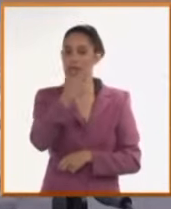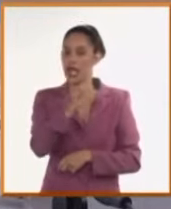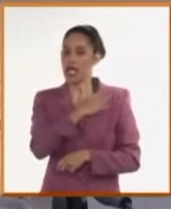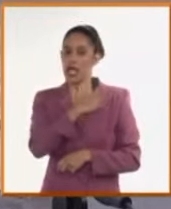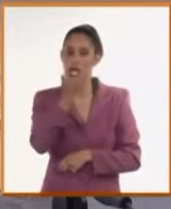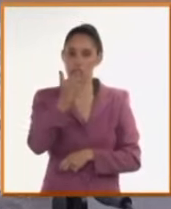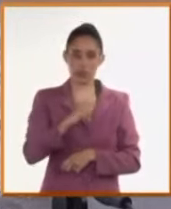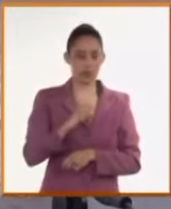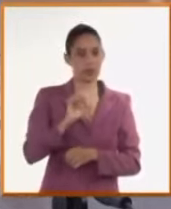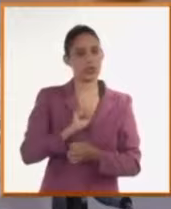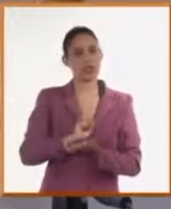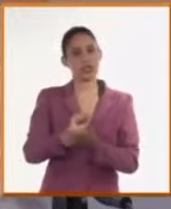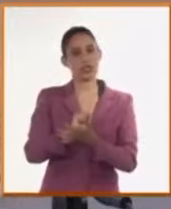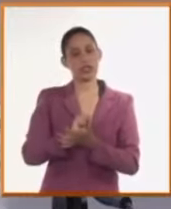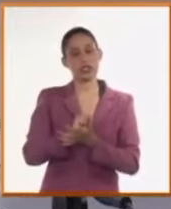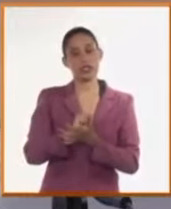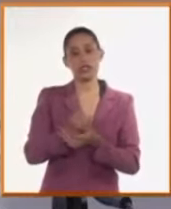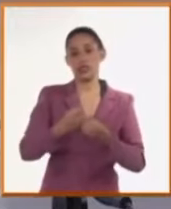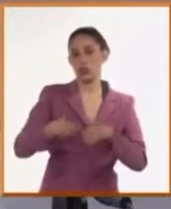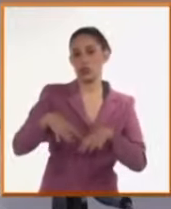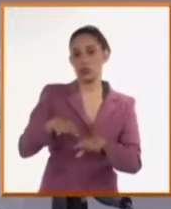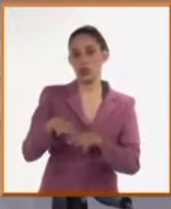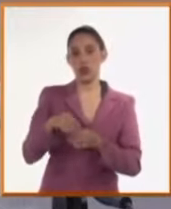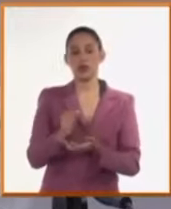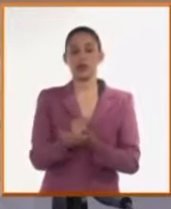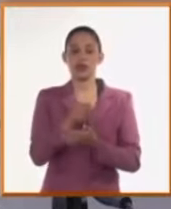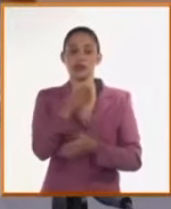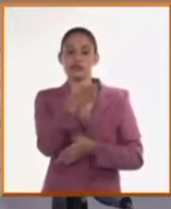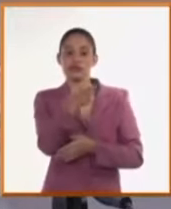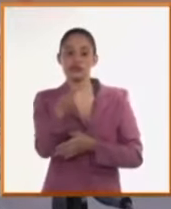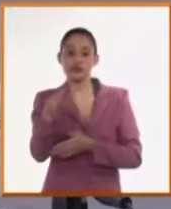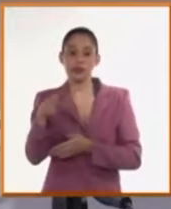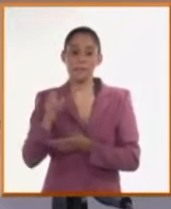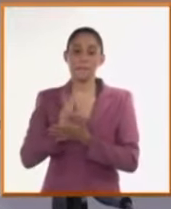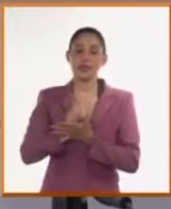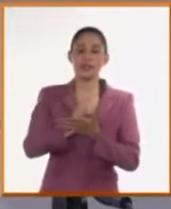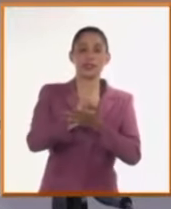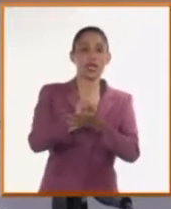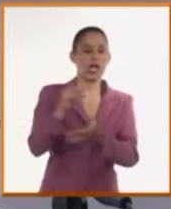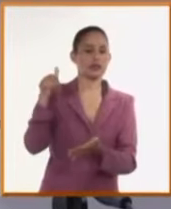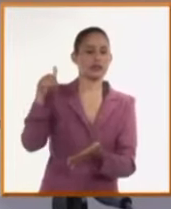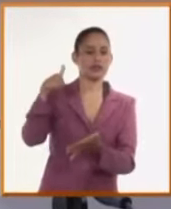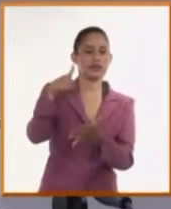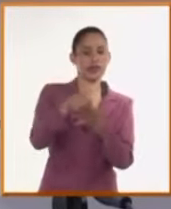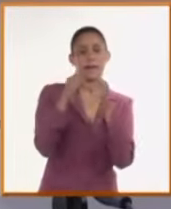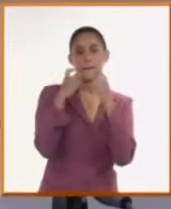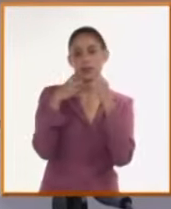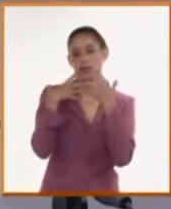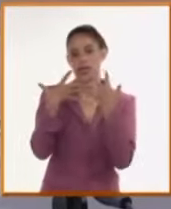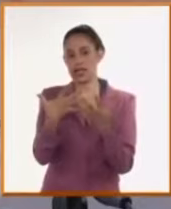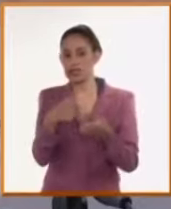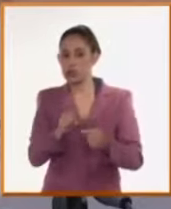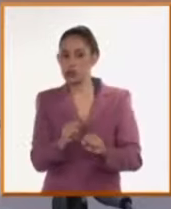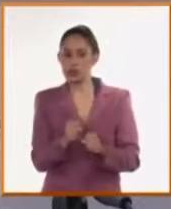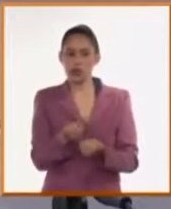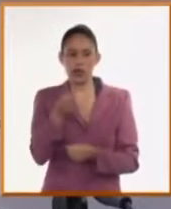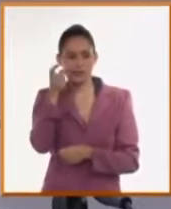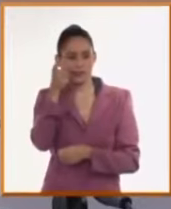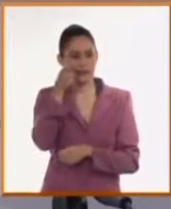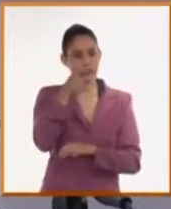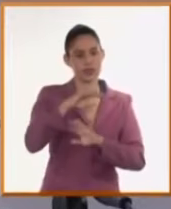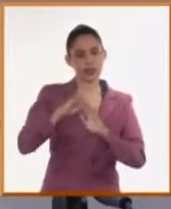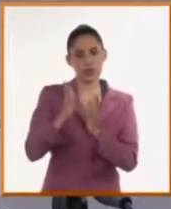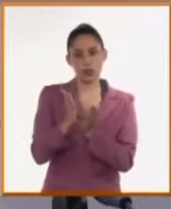condición de enviado especial de alto nivel para gestionar esta situación debo